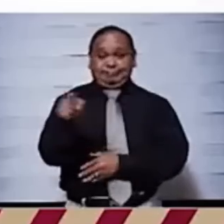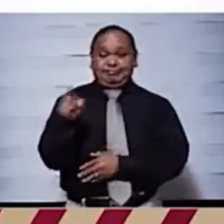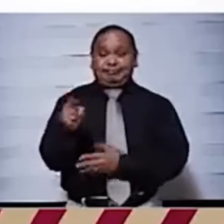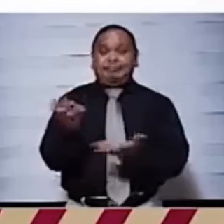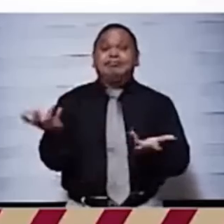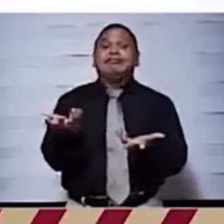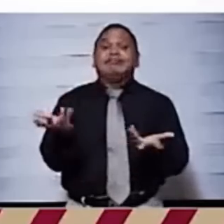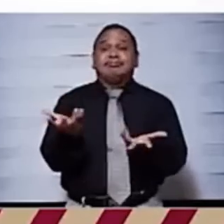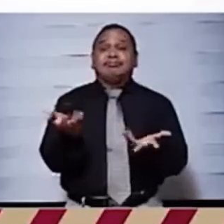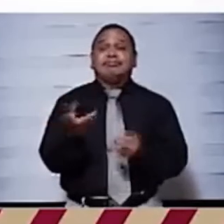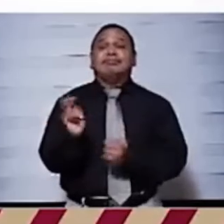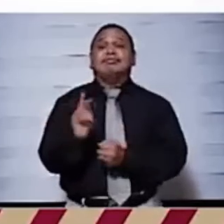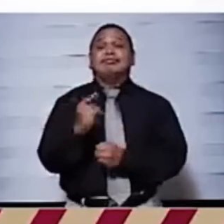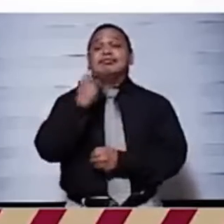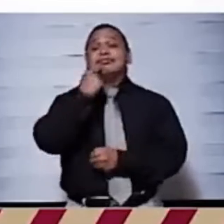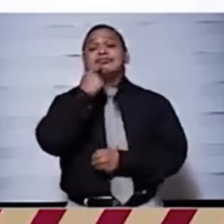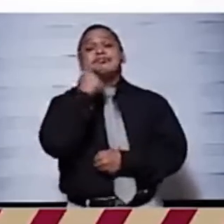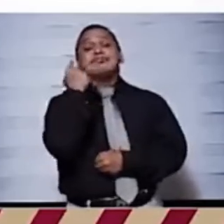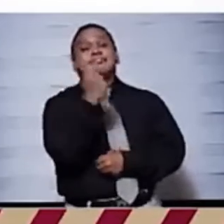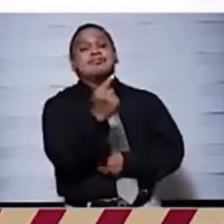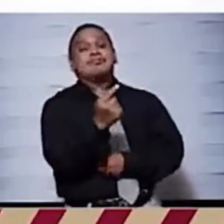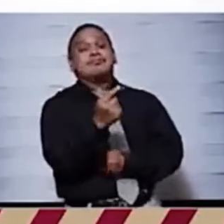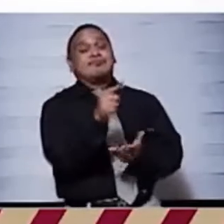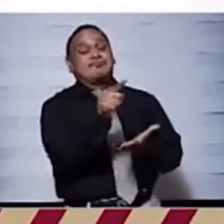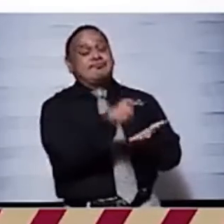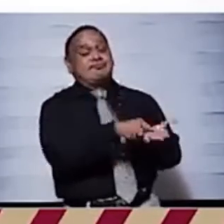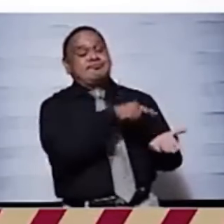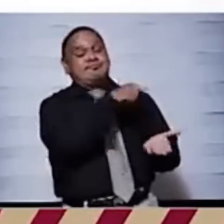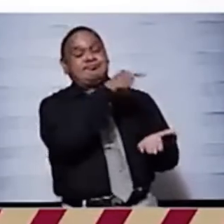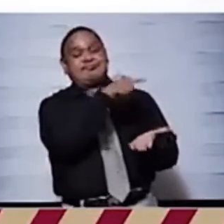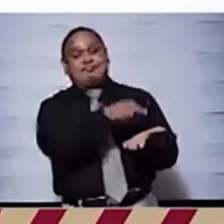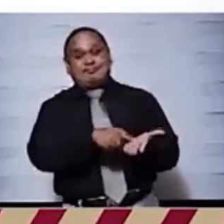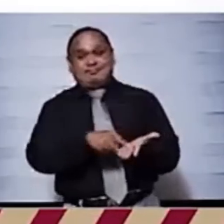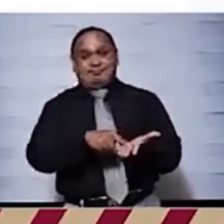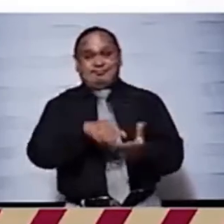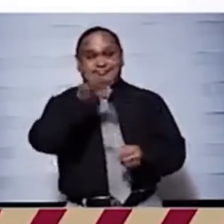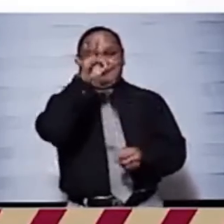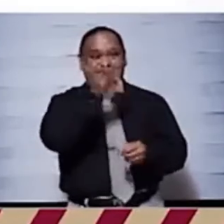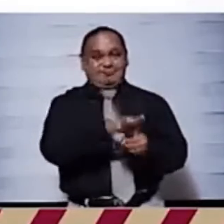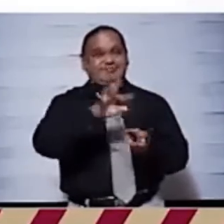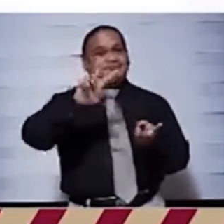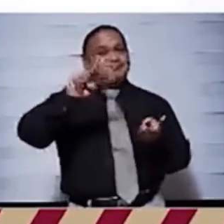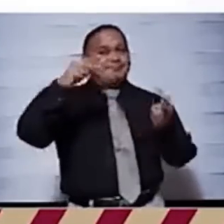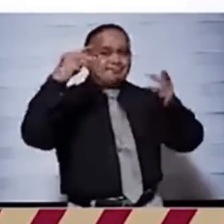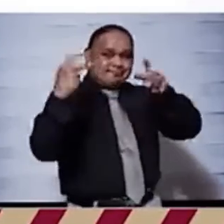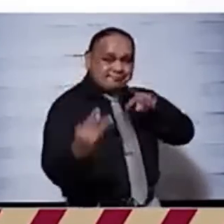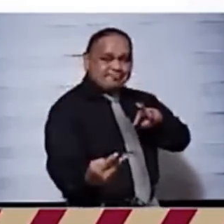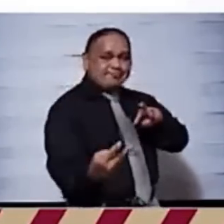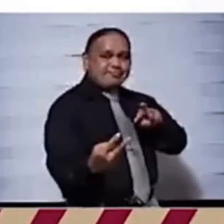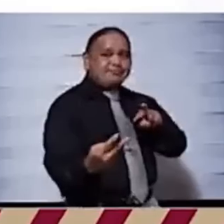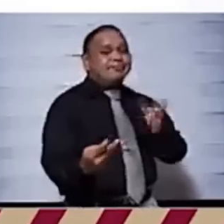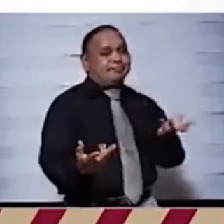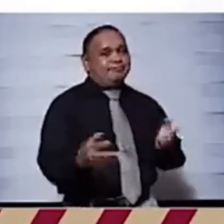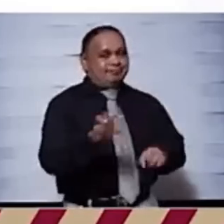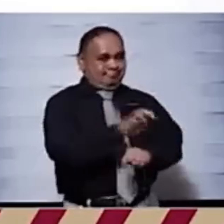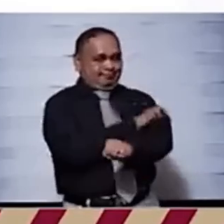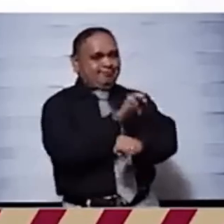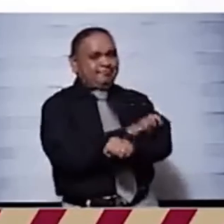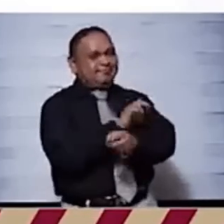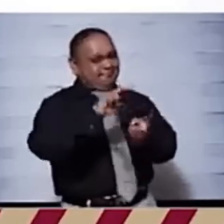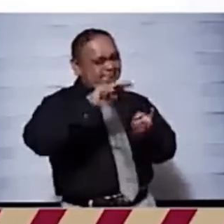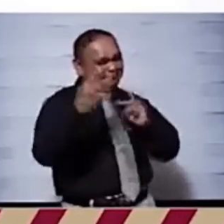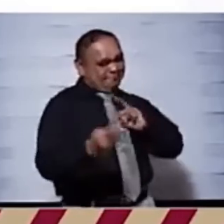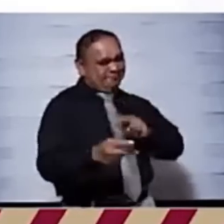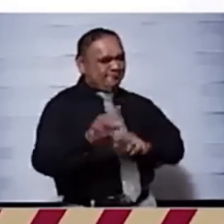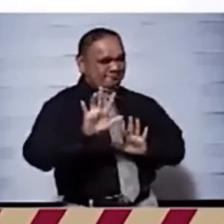meten a la cárcel a Alejandro Moreno Cárdenas. Bueno, en estos momentos tiene la protección del fuero constitucional. Ya